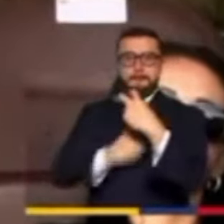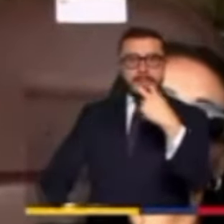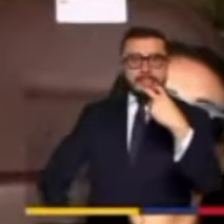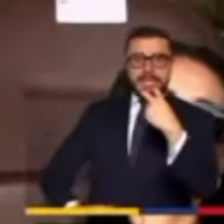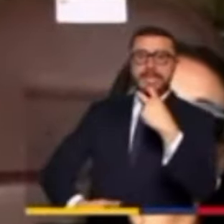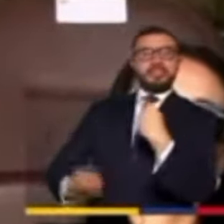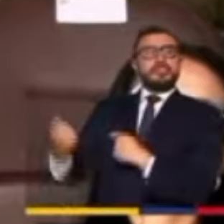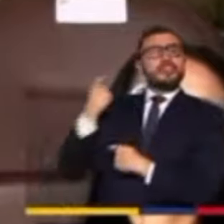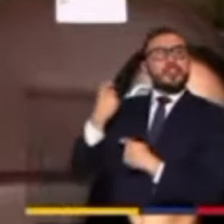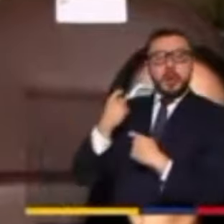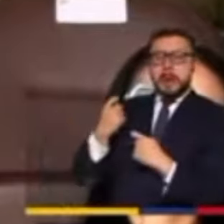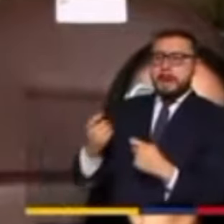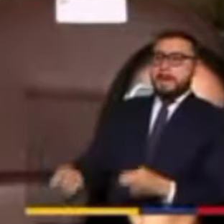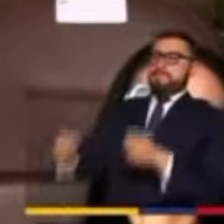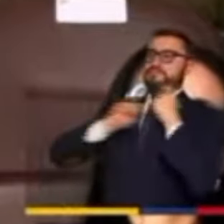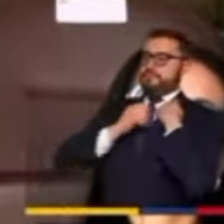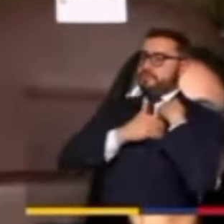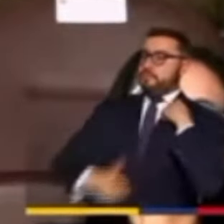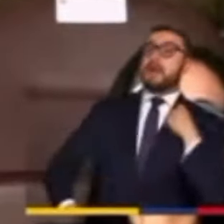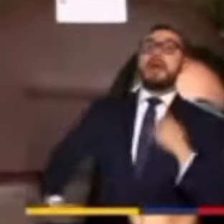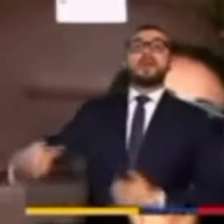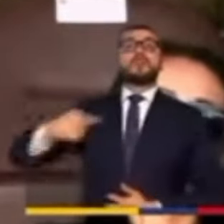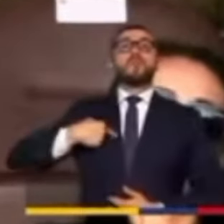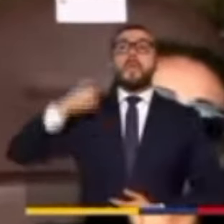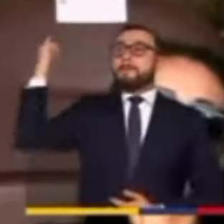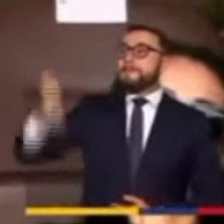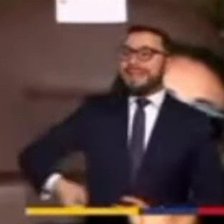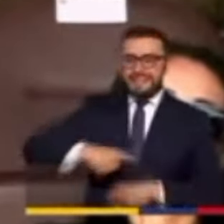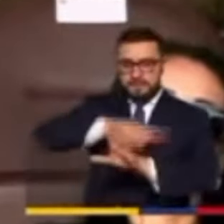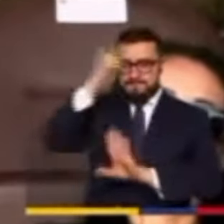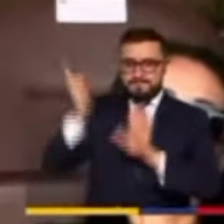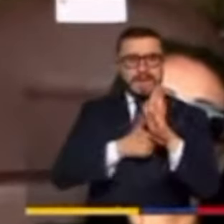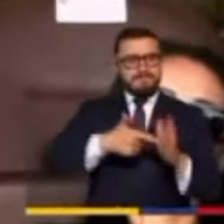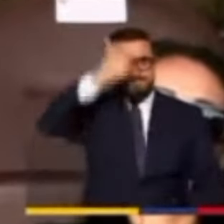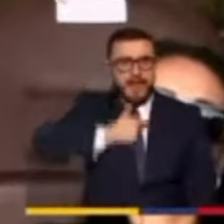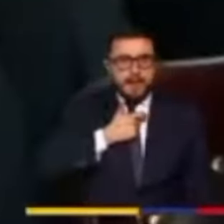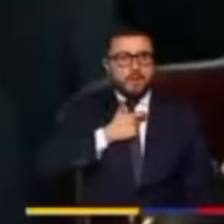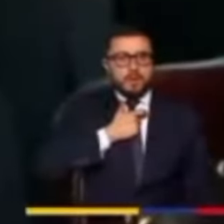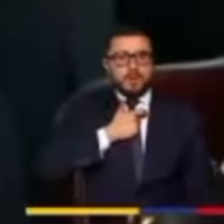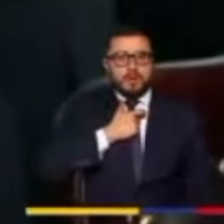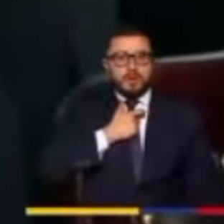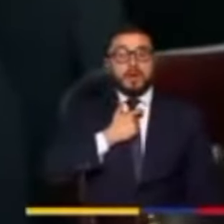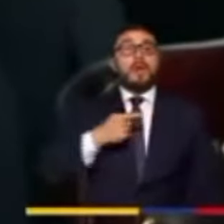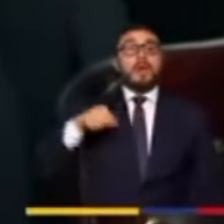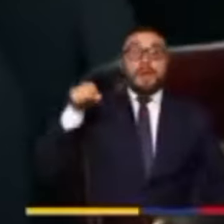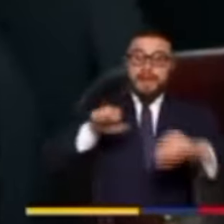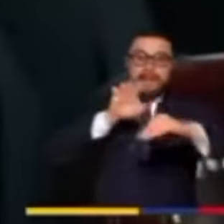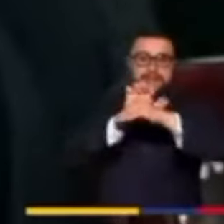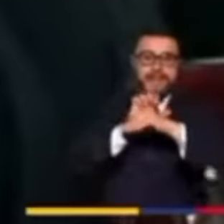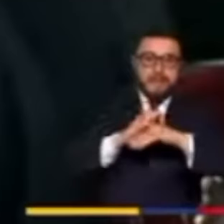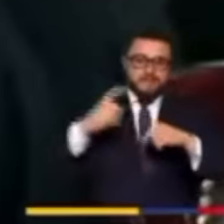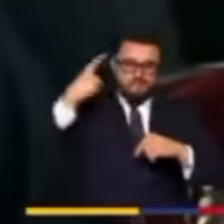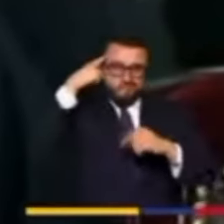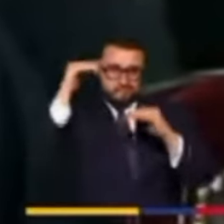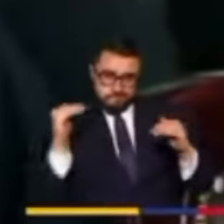presidente recién posesionado. Desde ese día di la orden tajante de que ningún organismo